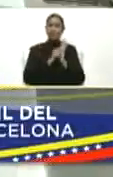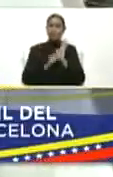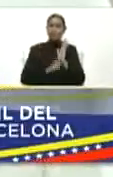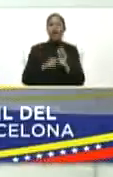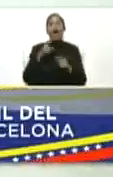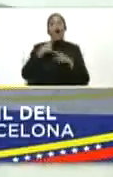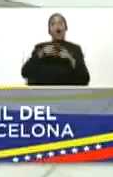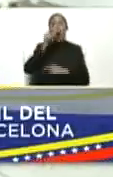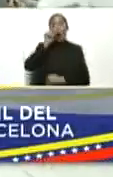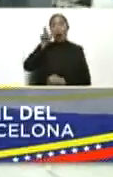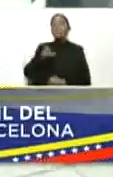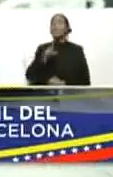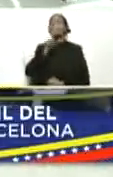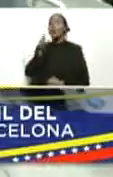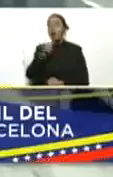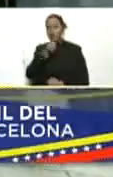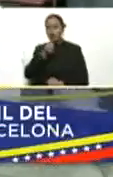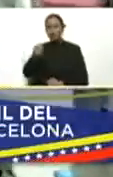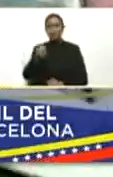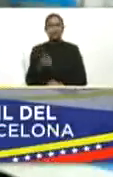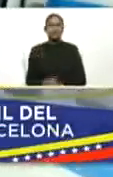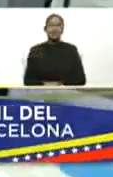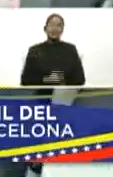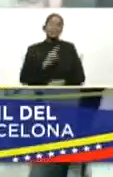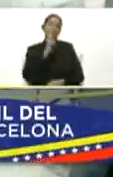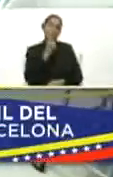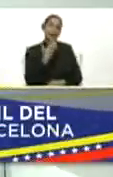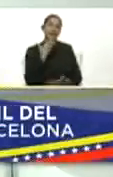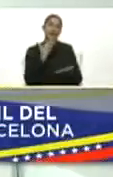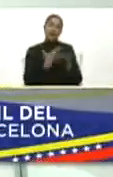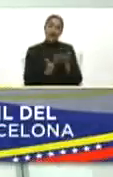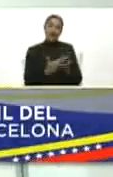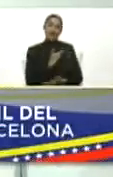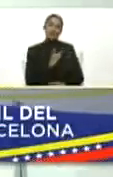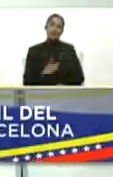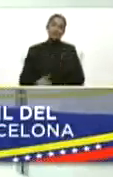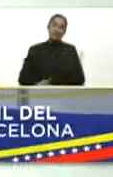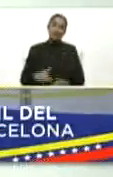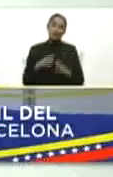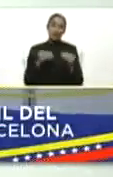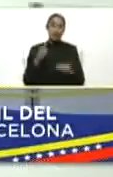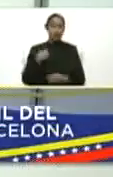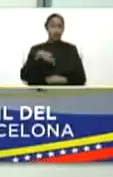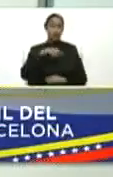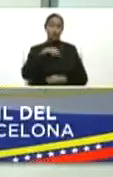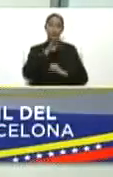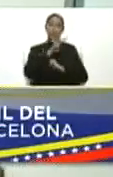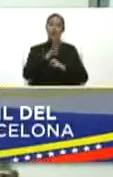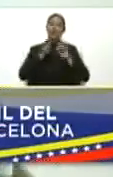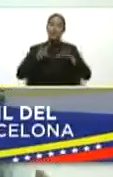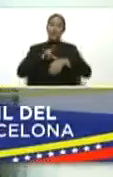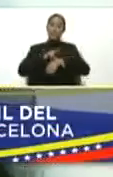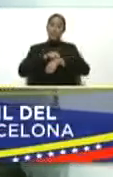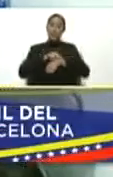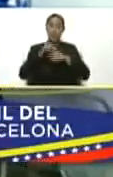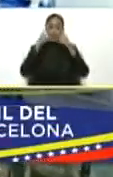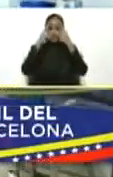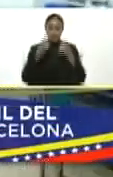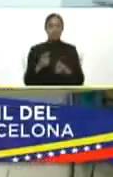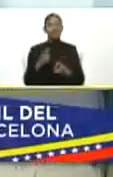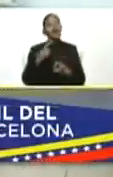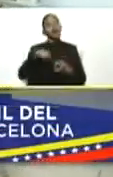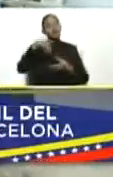Alberto? Bueno, sí, primero que nada quiero darle las gracias por estar acá y en nombre de los 47 médicos especialistas, 36 residentes que hacen